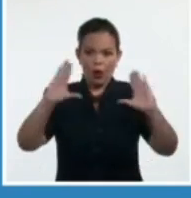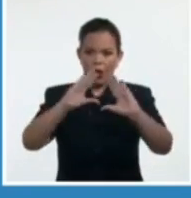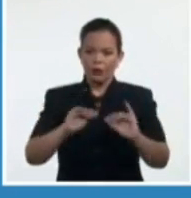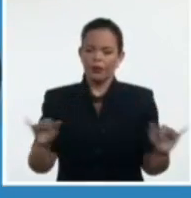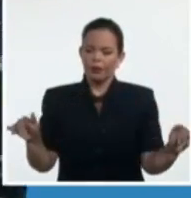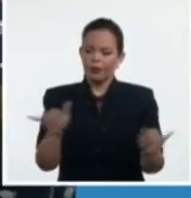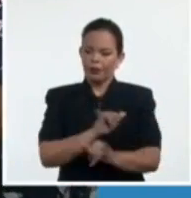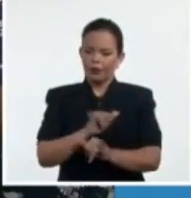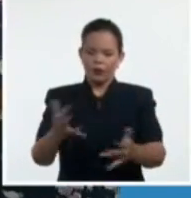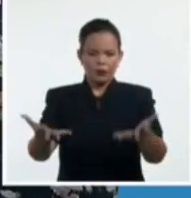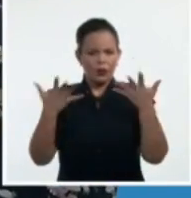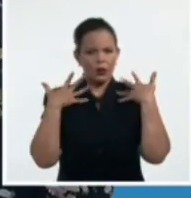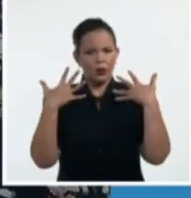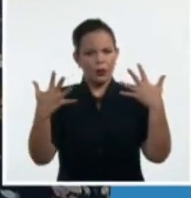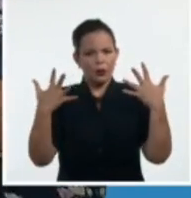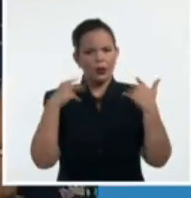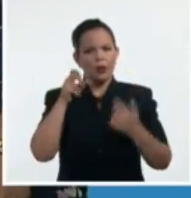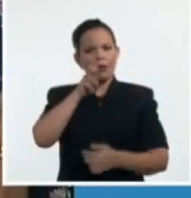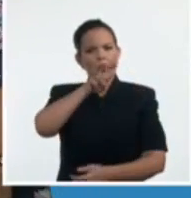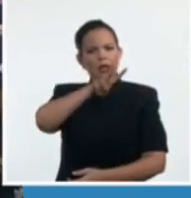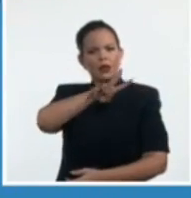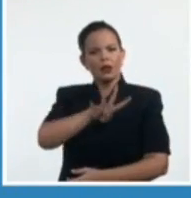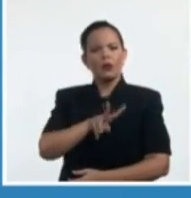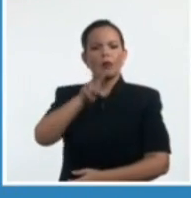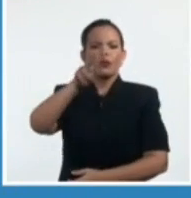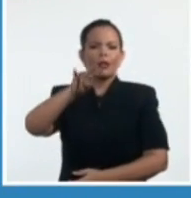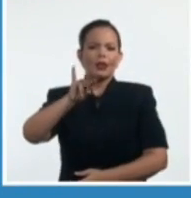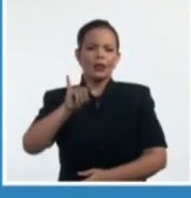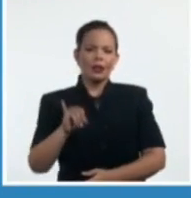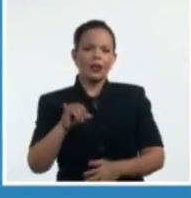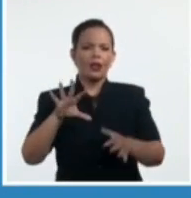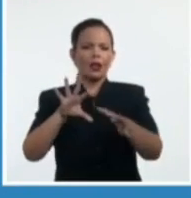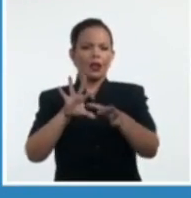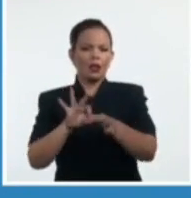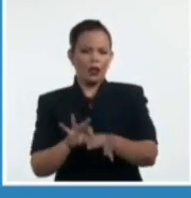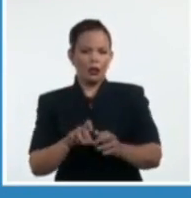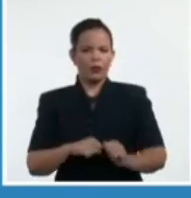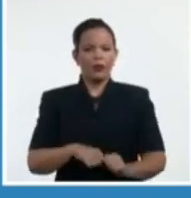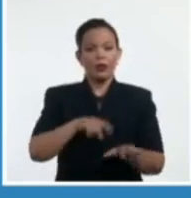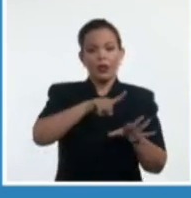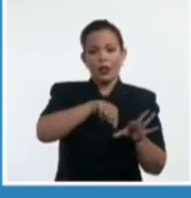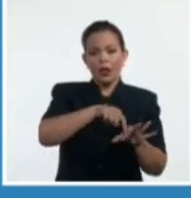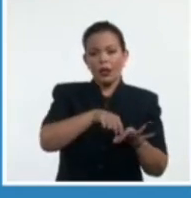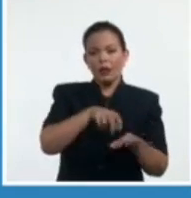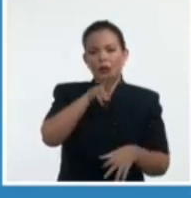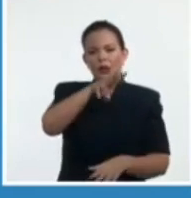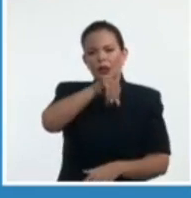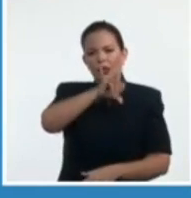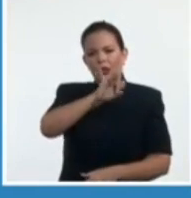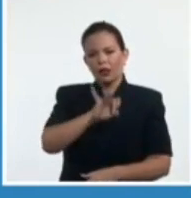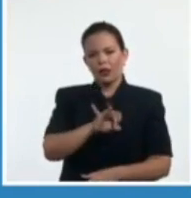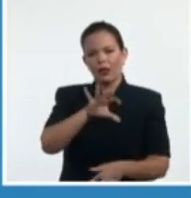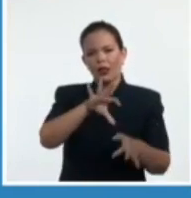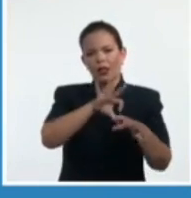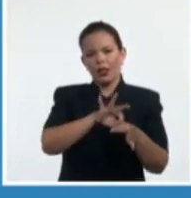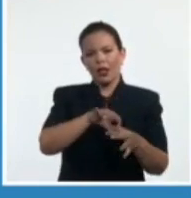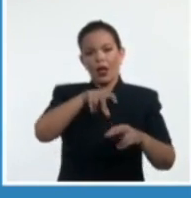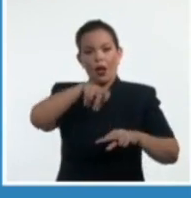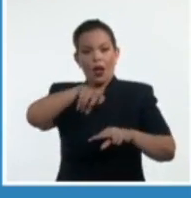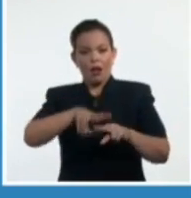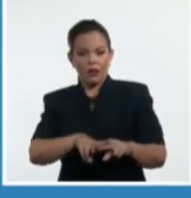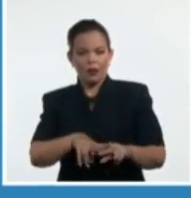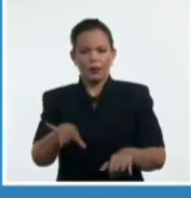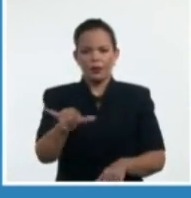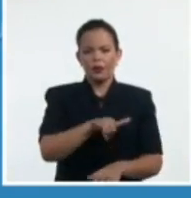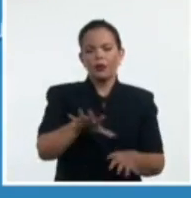de los 24 y 26 grados Celsius, llegando hasta 27 grados en la Isla de la Juventud, aquí en la capital y en la provincia de Guantánamo.